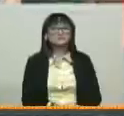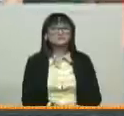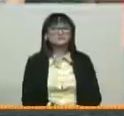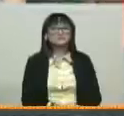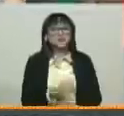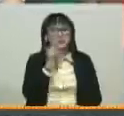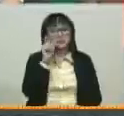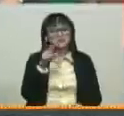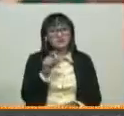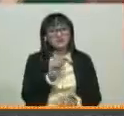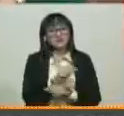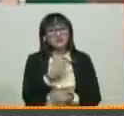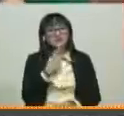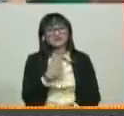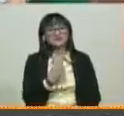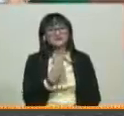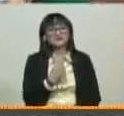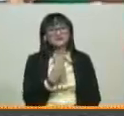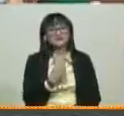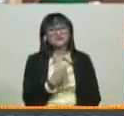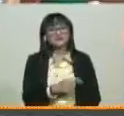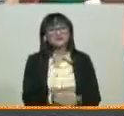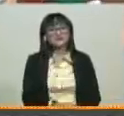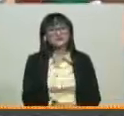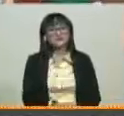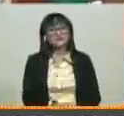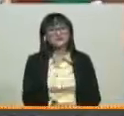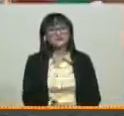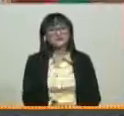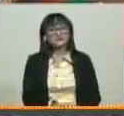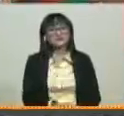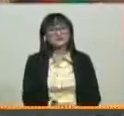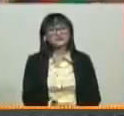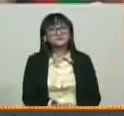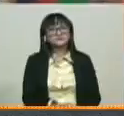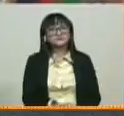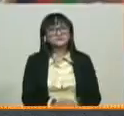Henry Falcón, mejor conocido como Henry Faltrum,